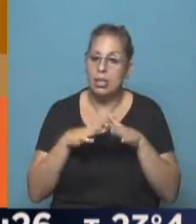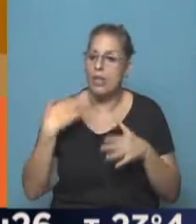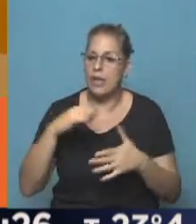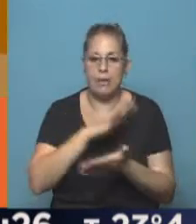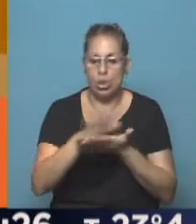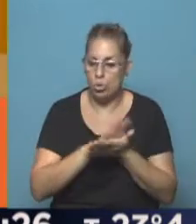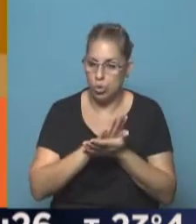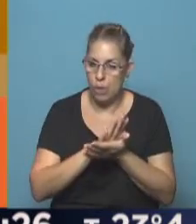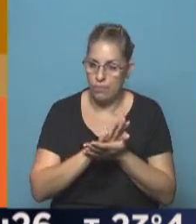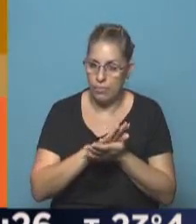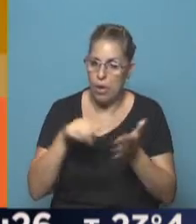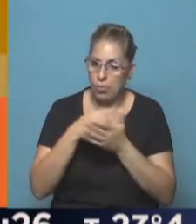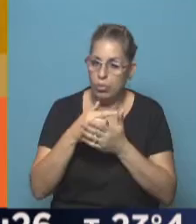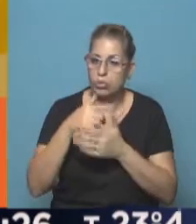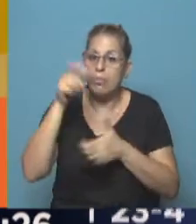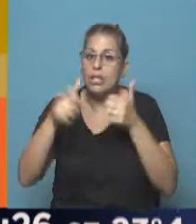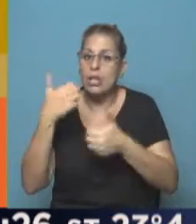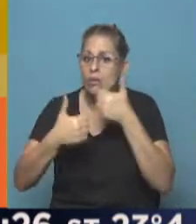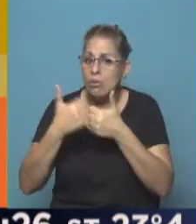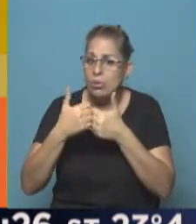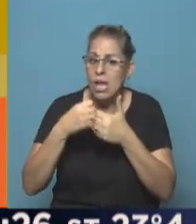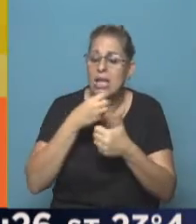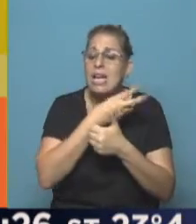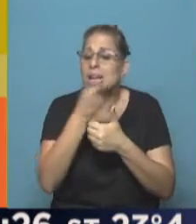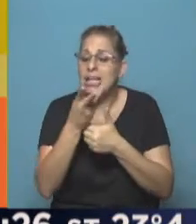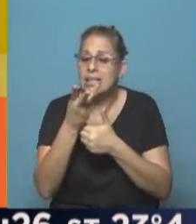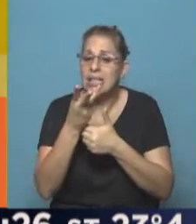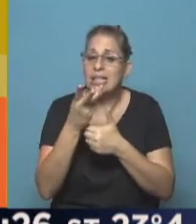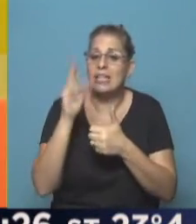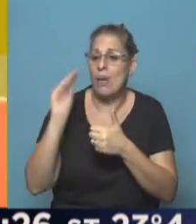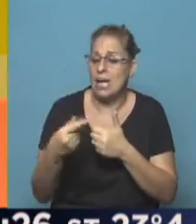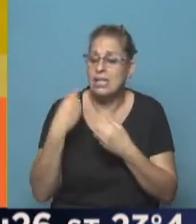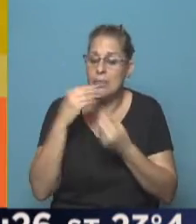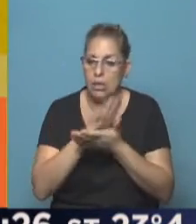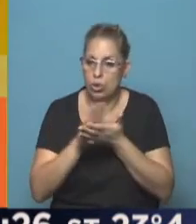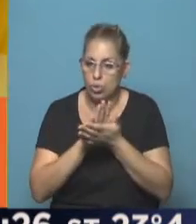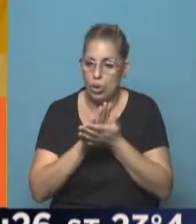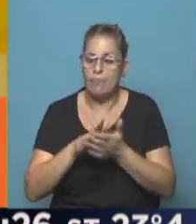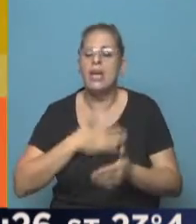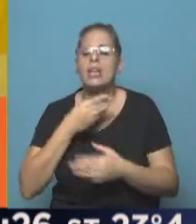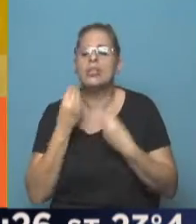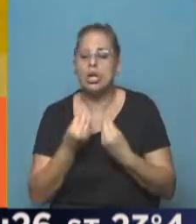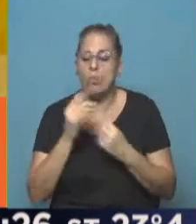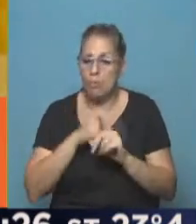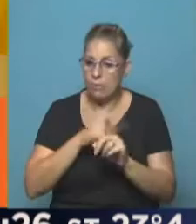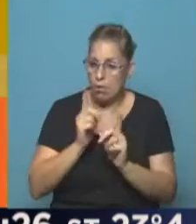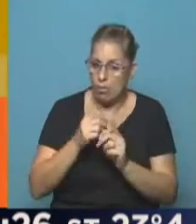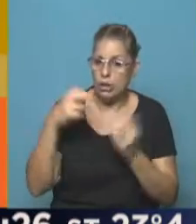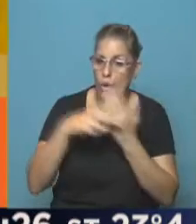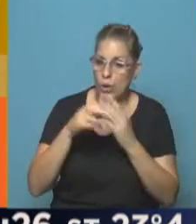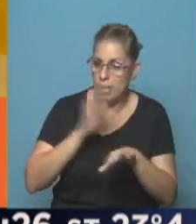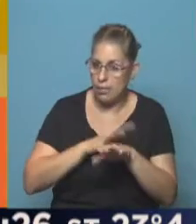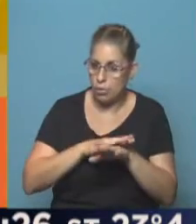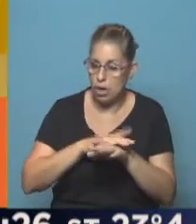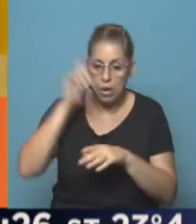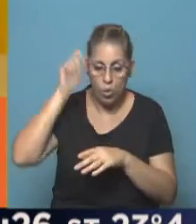resolverse y la concursada no cuenta con las mayorías necesarias para resolverlo. Y entonces, en ese momento, la jueza que estaba a cargo del